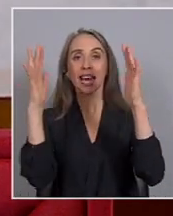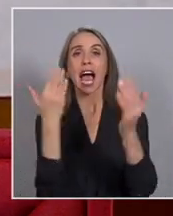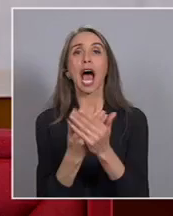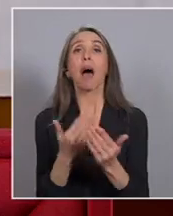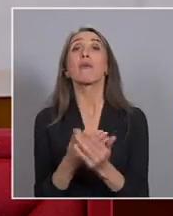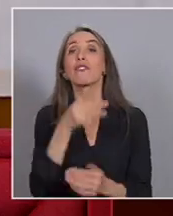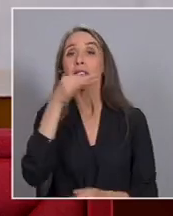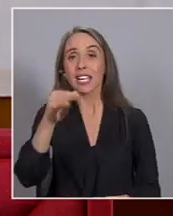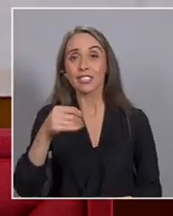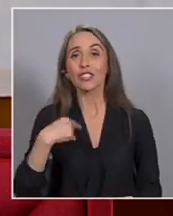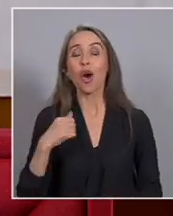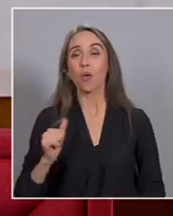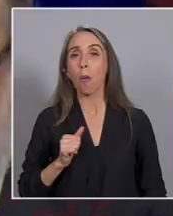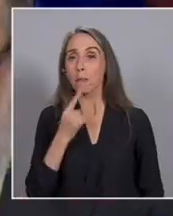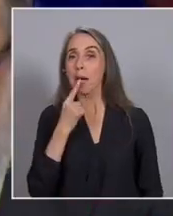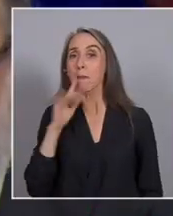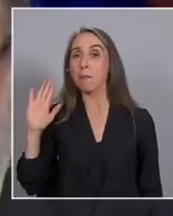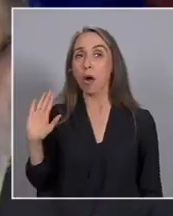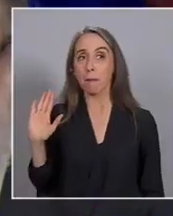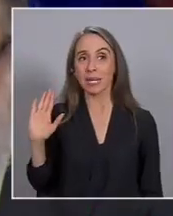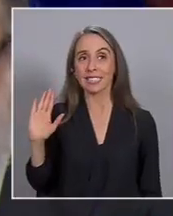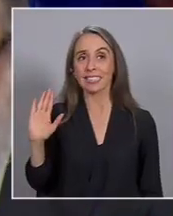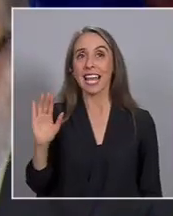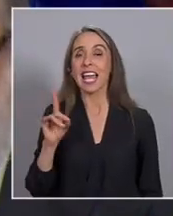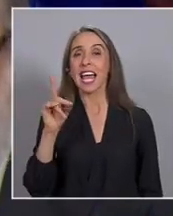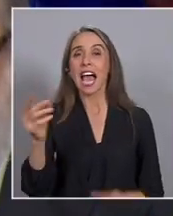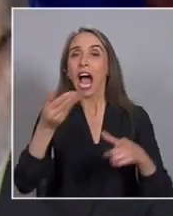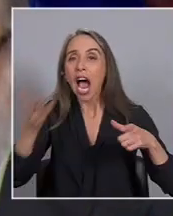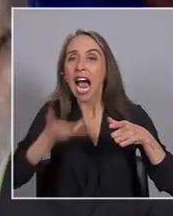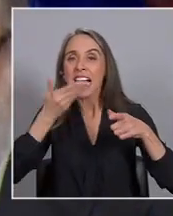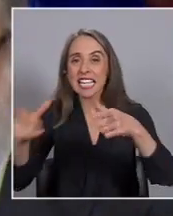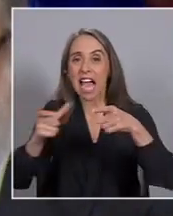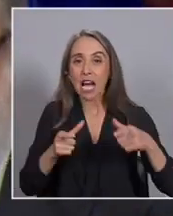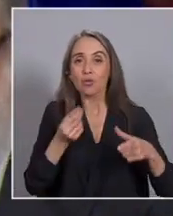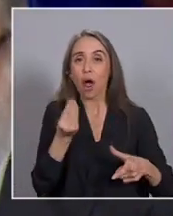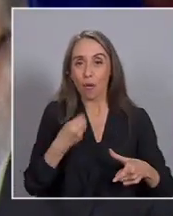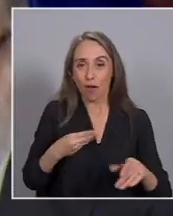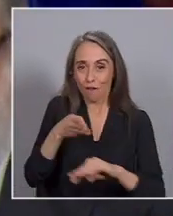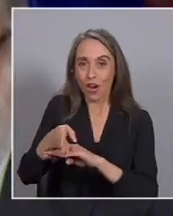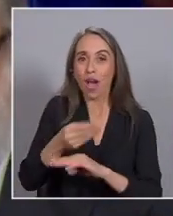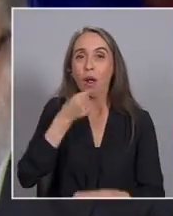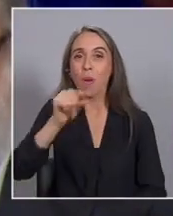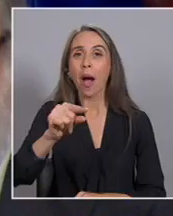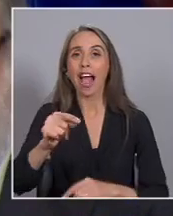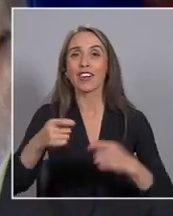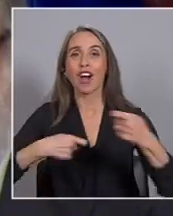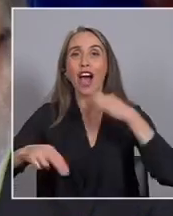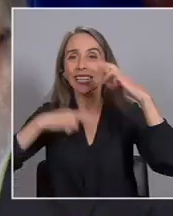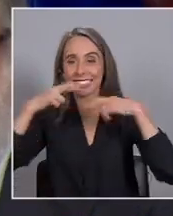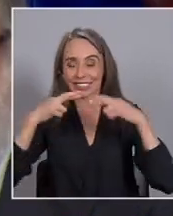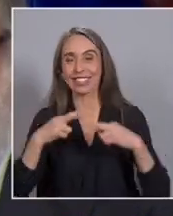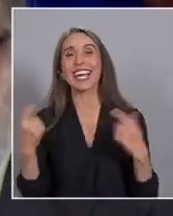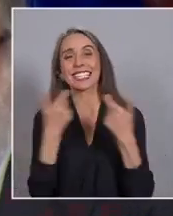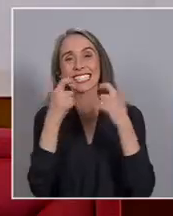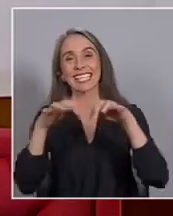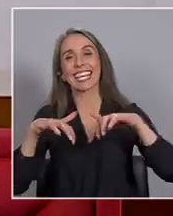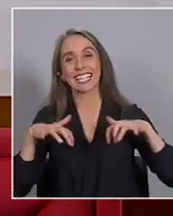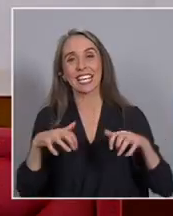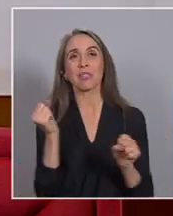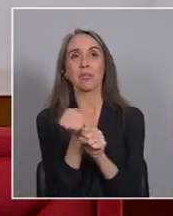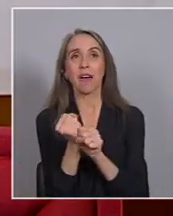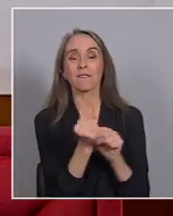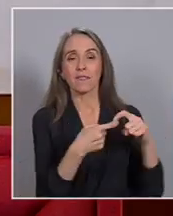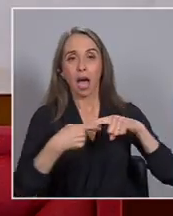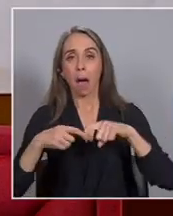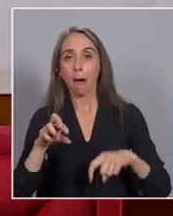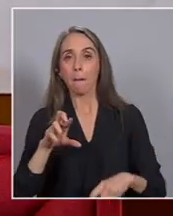aprovecho de decirle que voy a cumplir la promesa y que me dé una buena cazuela pronto en su local. Vamos a seguir trabajando con las MIPYMES